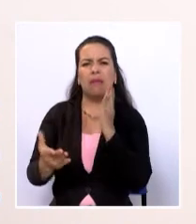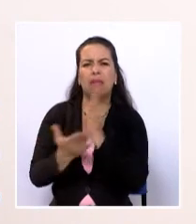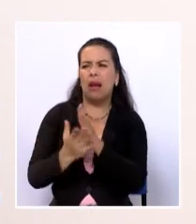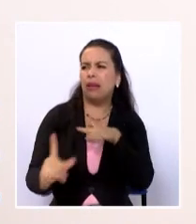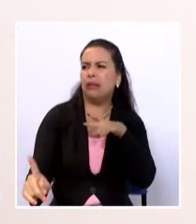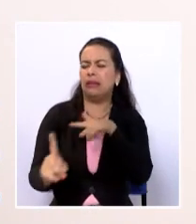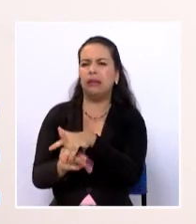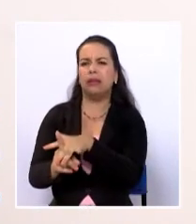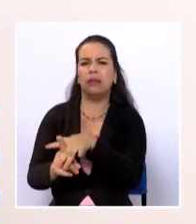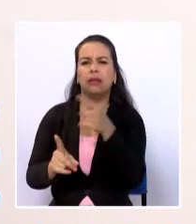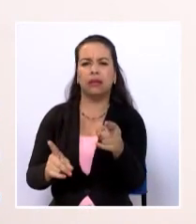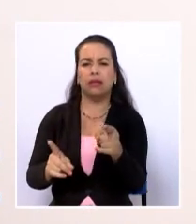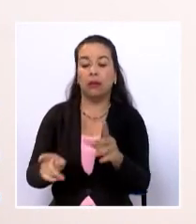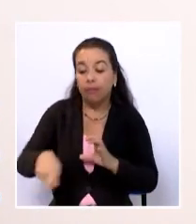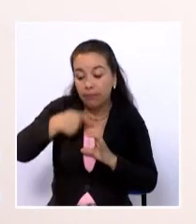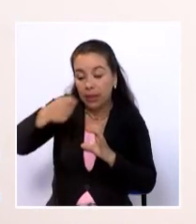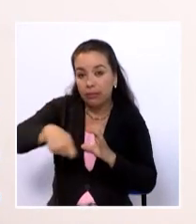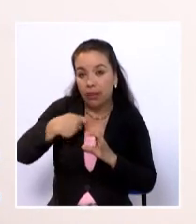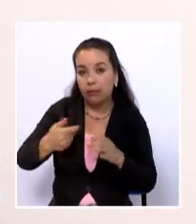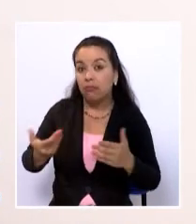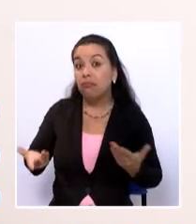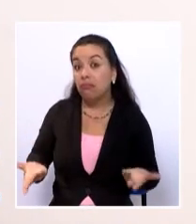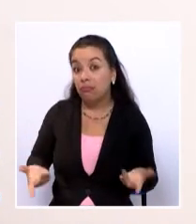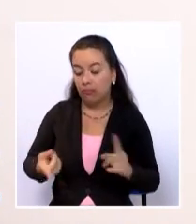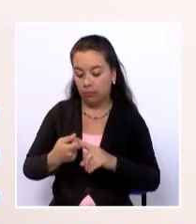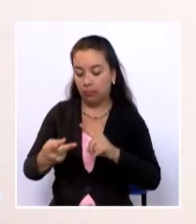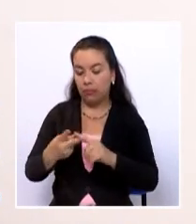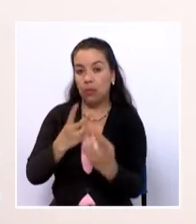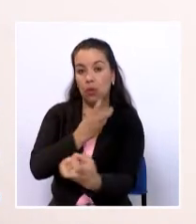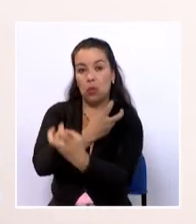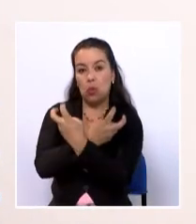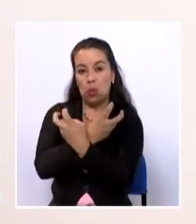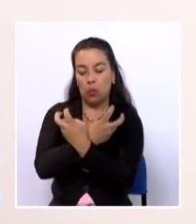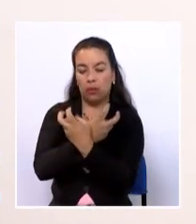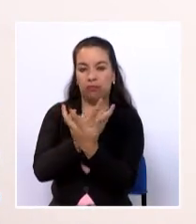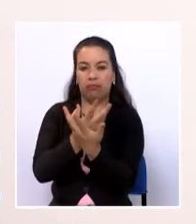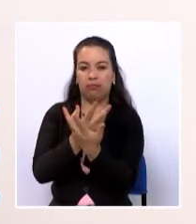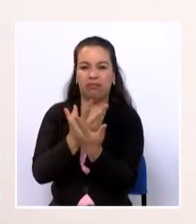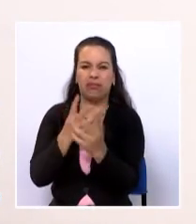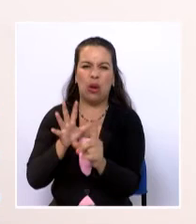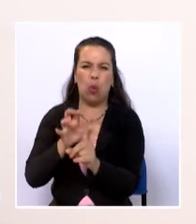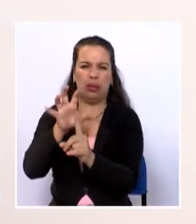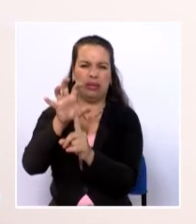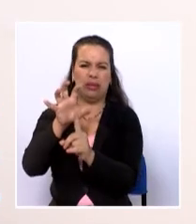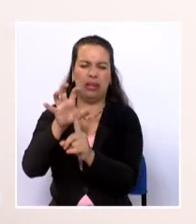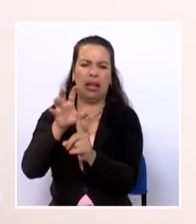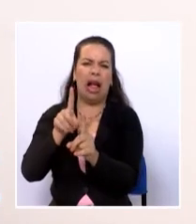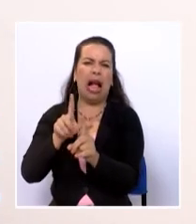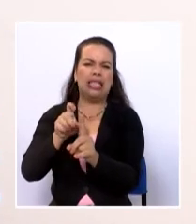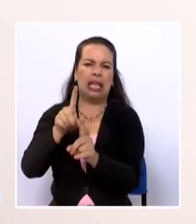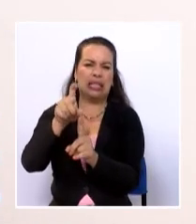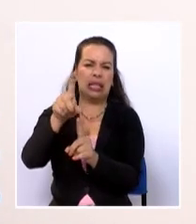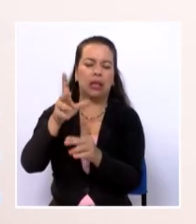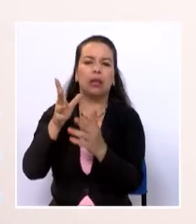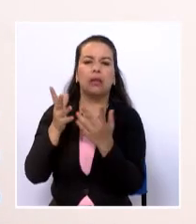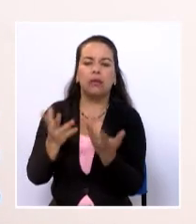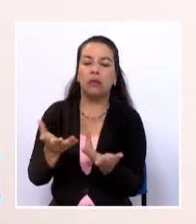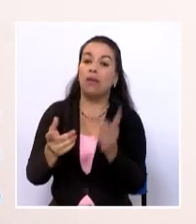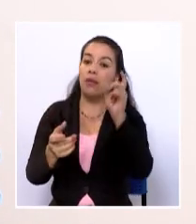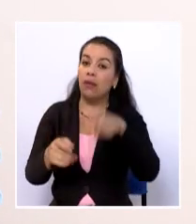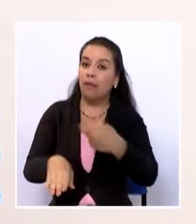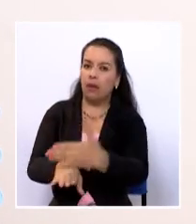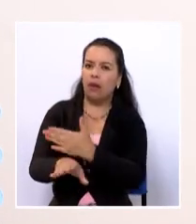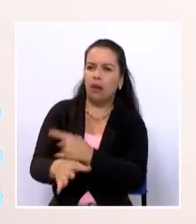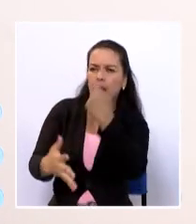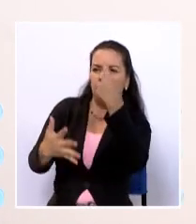que son nutricionales que son oxidativos y que obviamente si queremos ir a la causa de eso tenemos que atender aspectos que